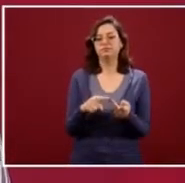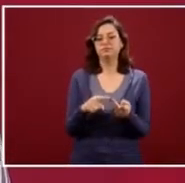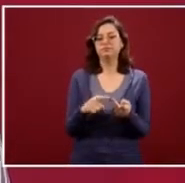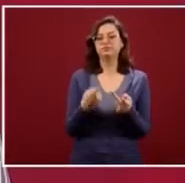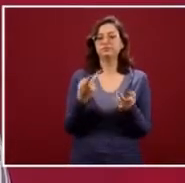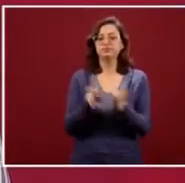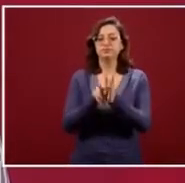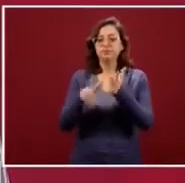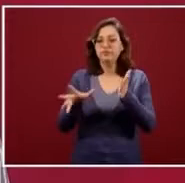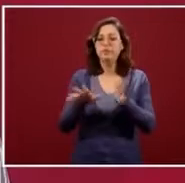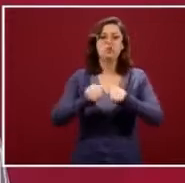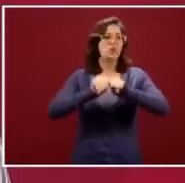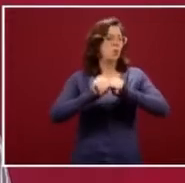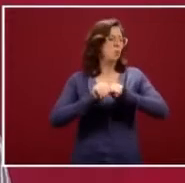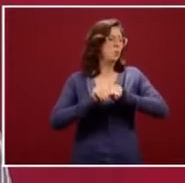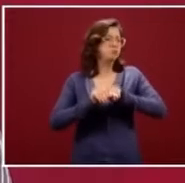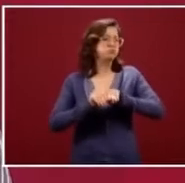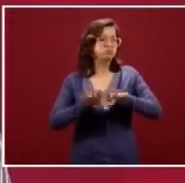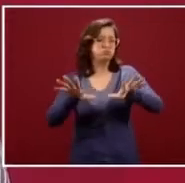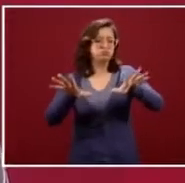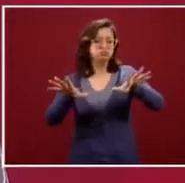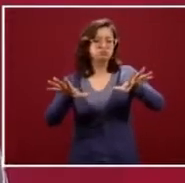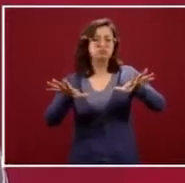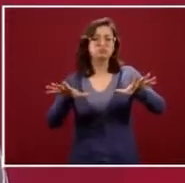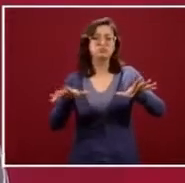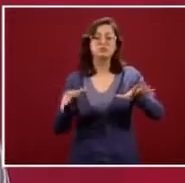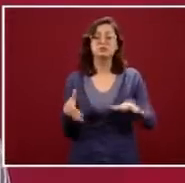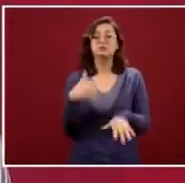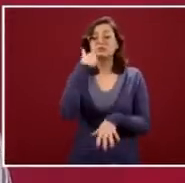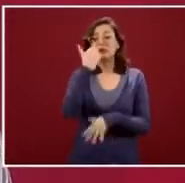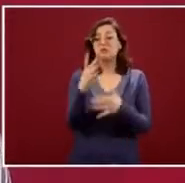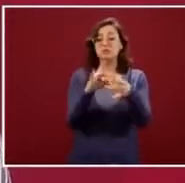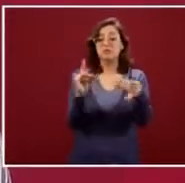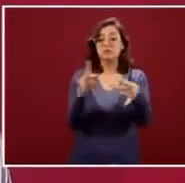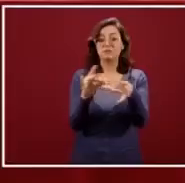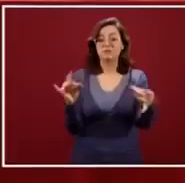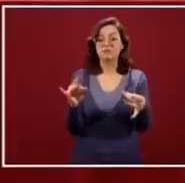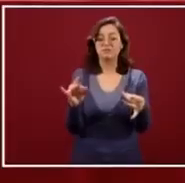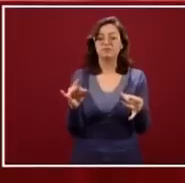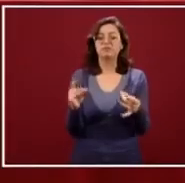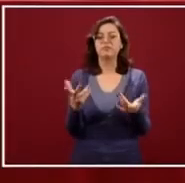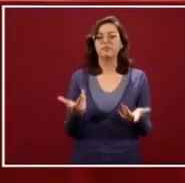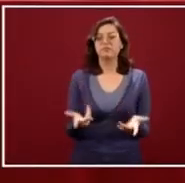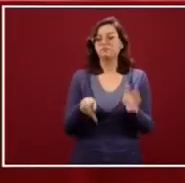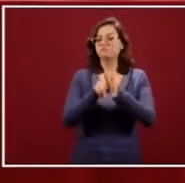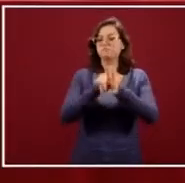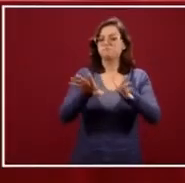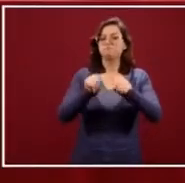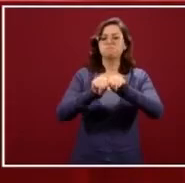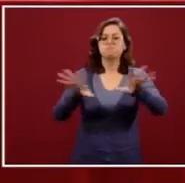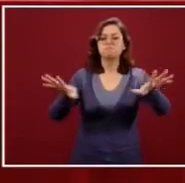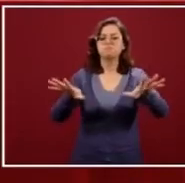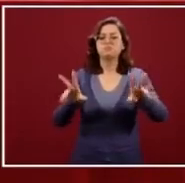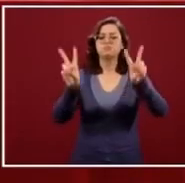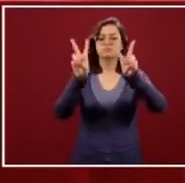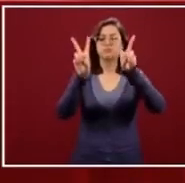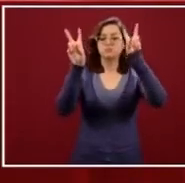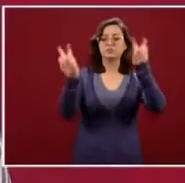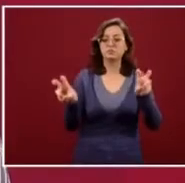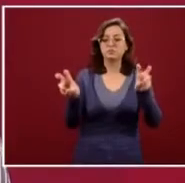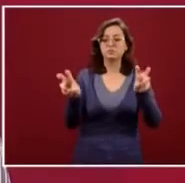de los periódicos de circulación nacional, quiero aclararlo. En esta plana a la que me estoy refiriendo decía